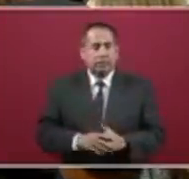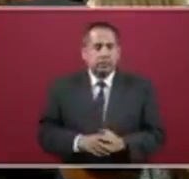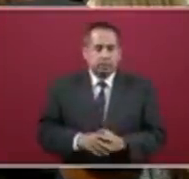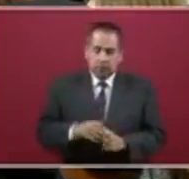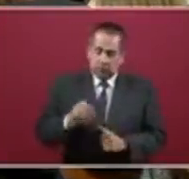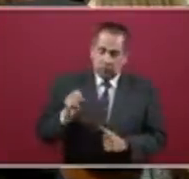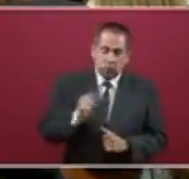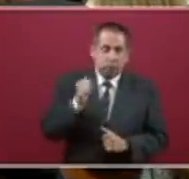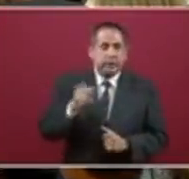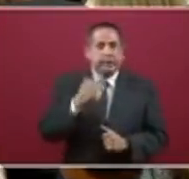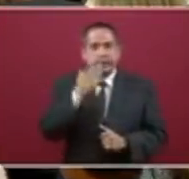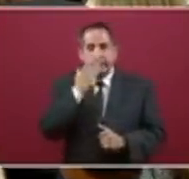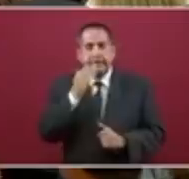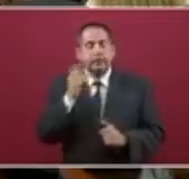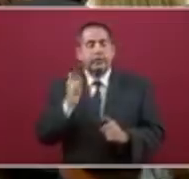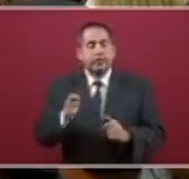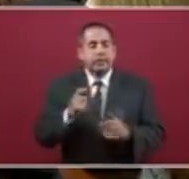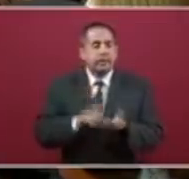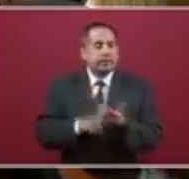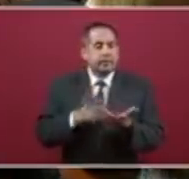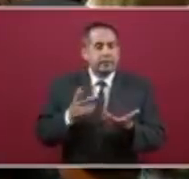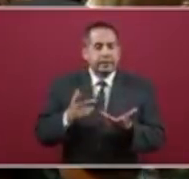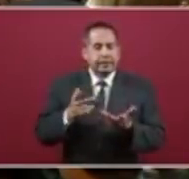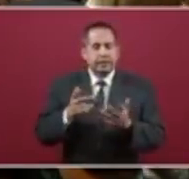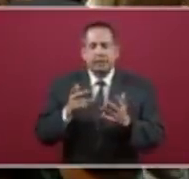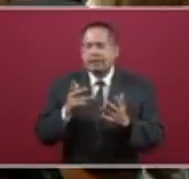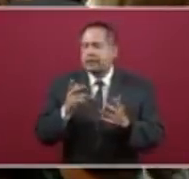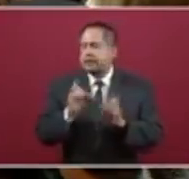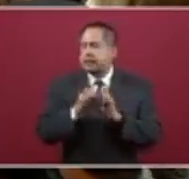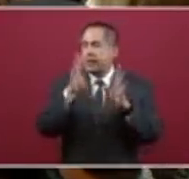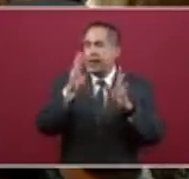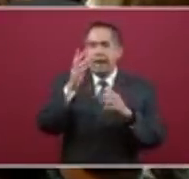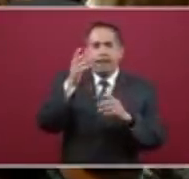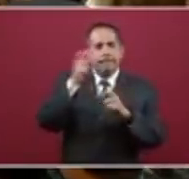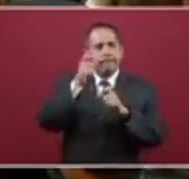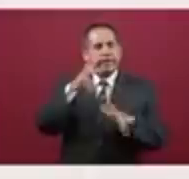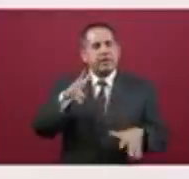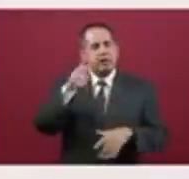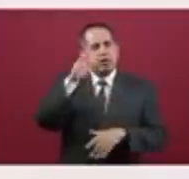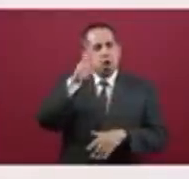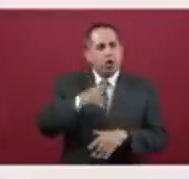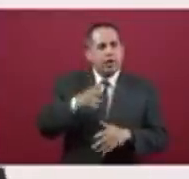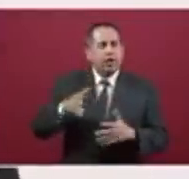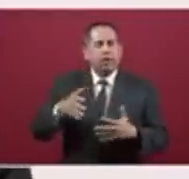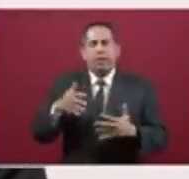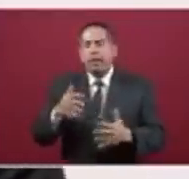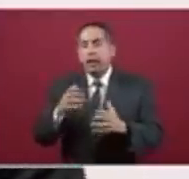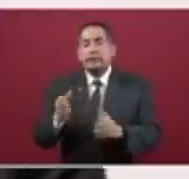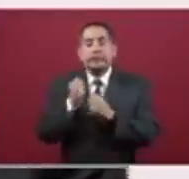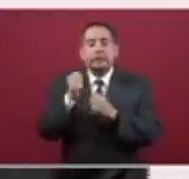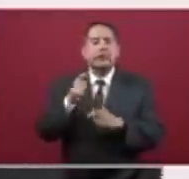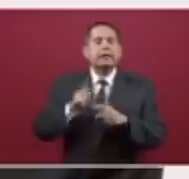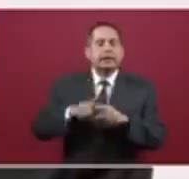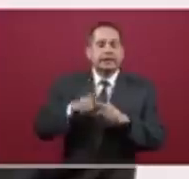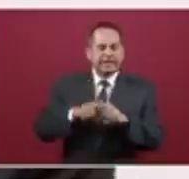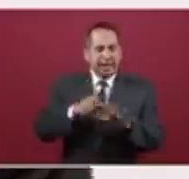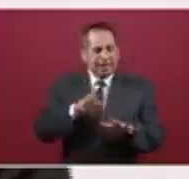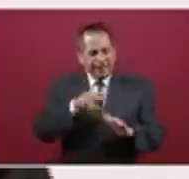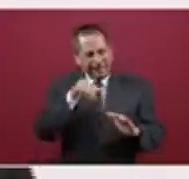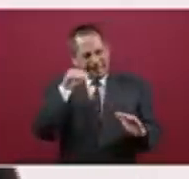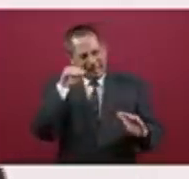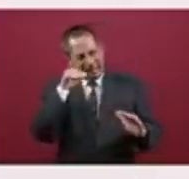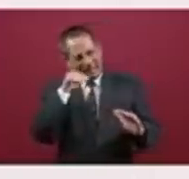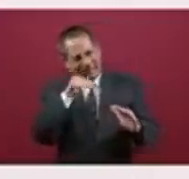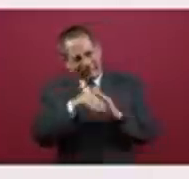afortunadamente como una bendición cuando parecía que todo estaba perdido